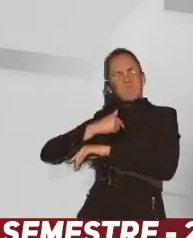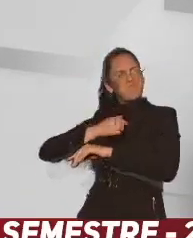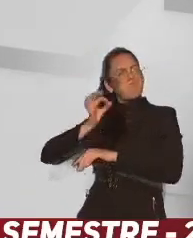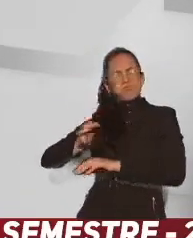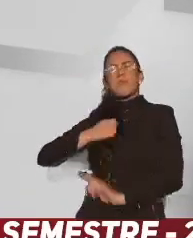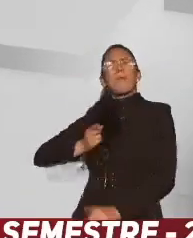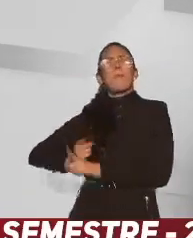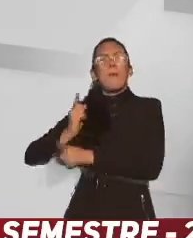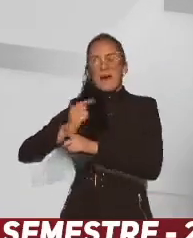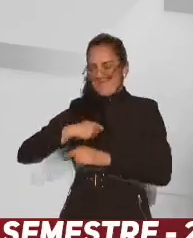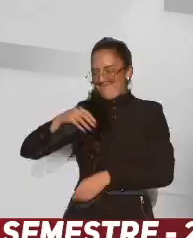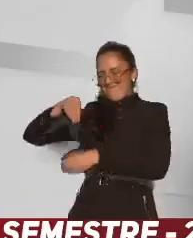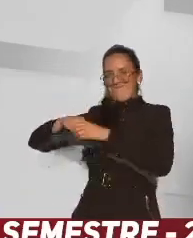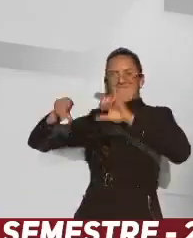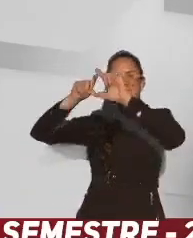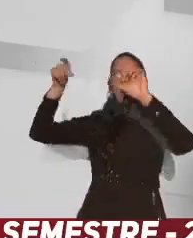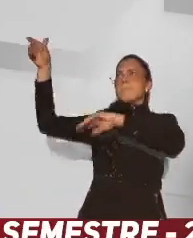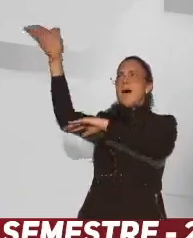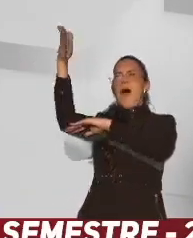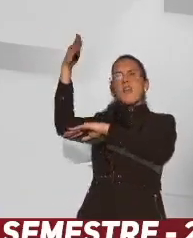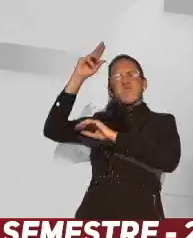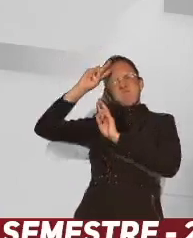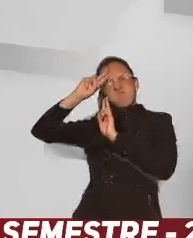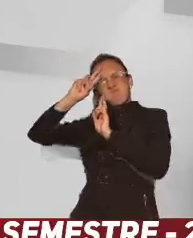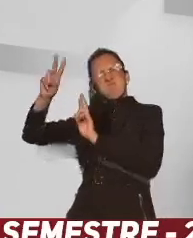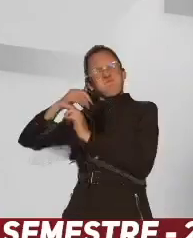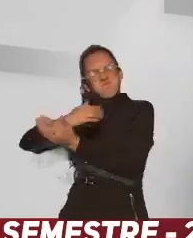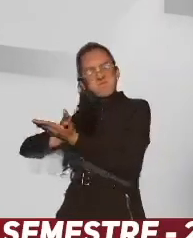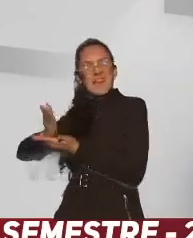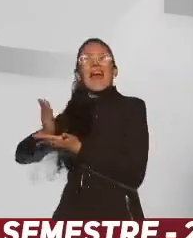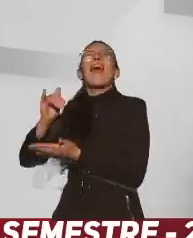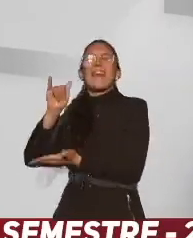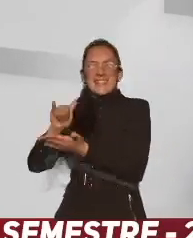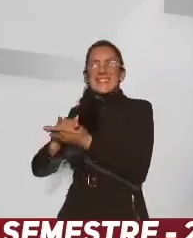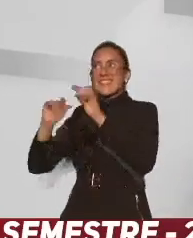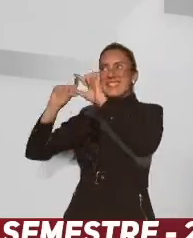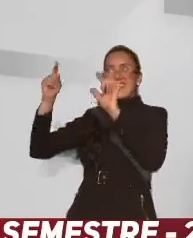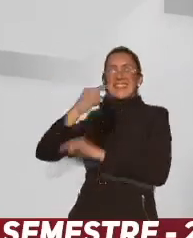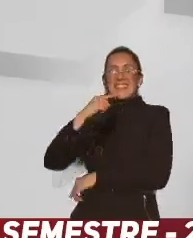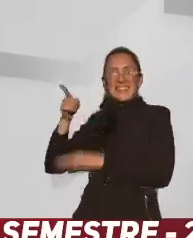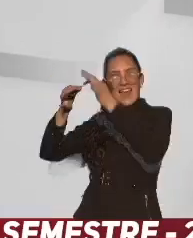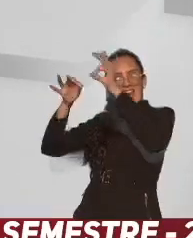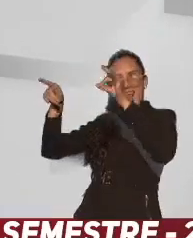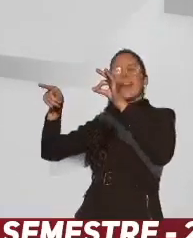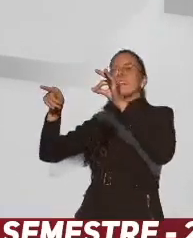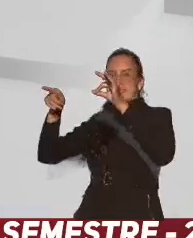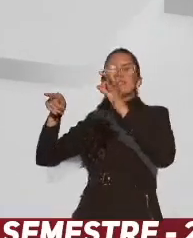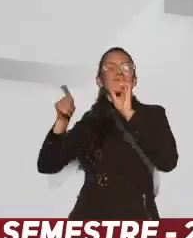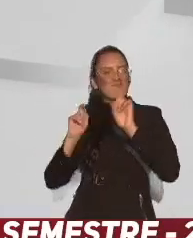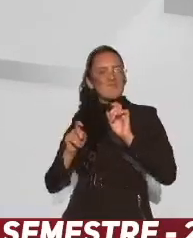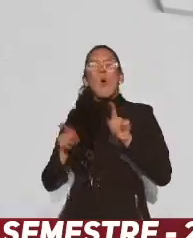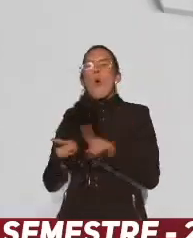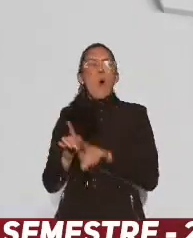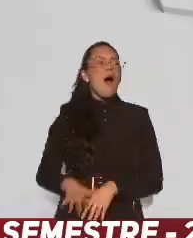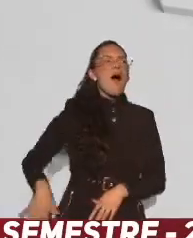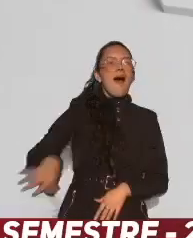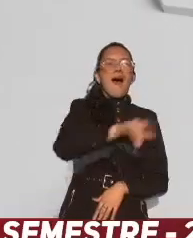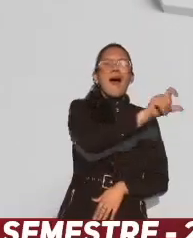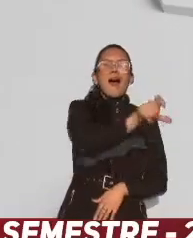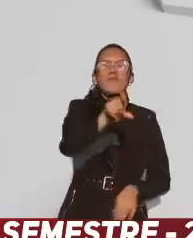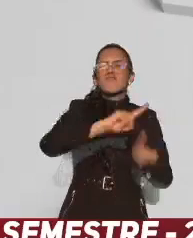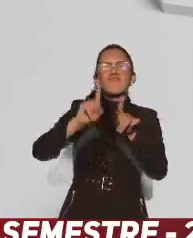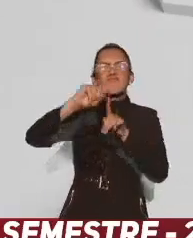lema de patria, honor y lealtad, con el compromiso de todos los oficiales,